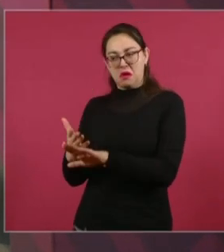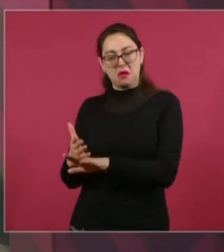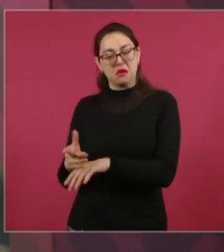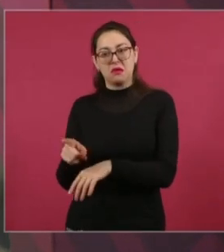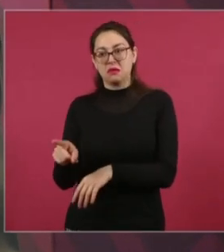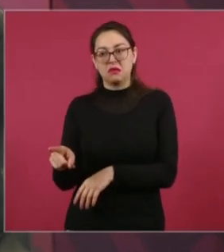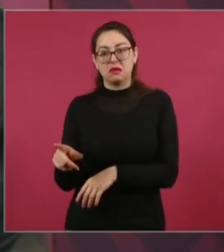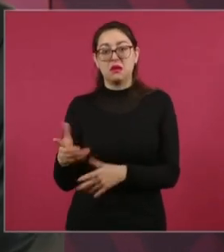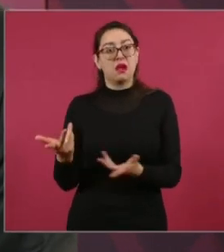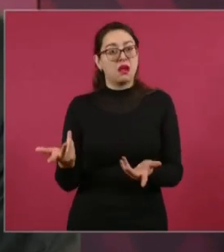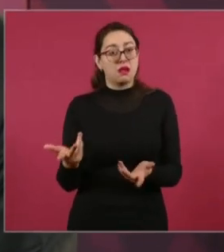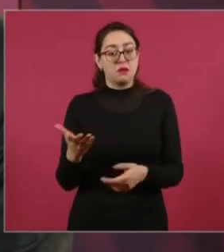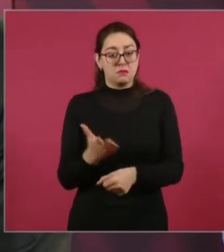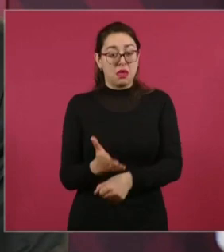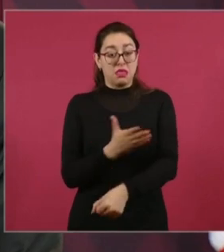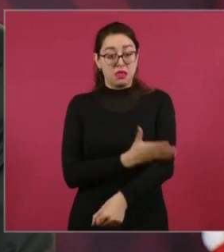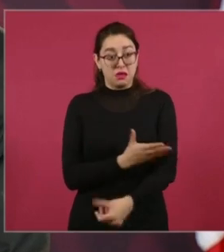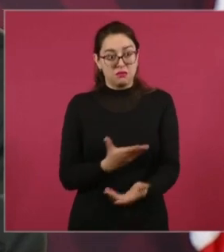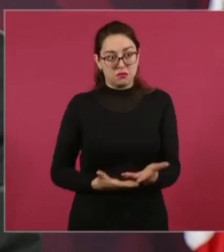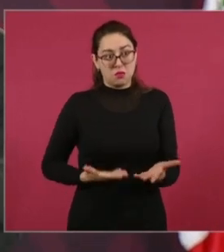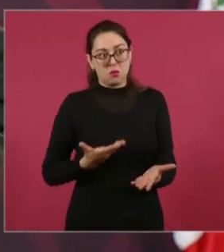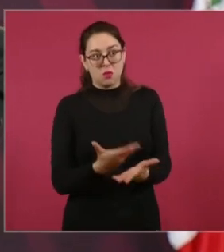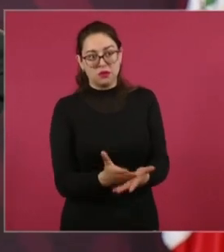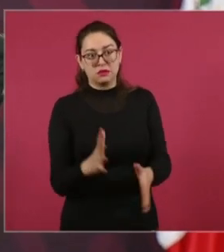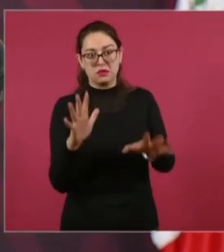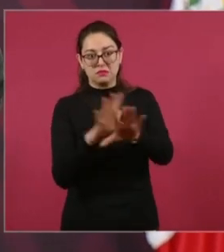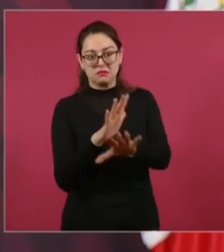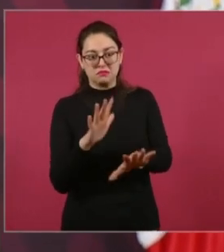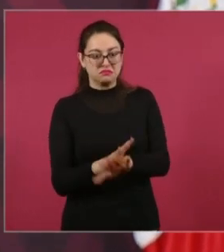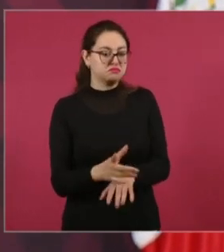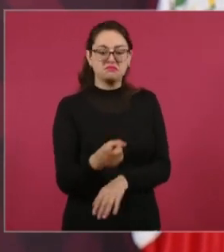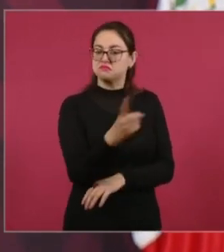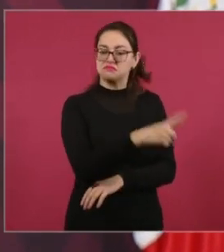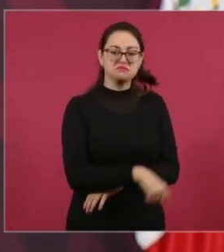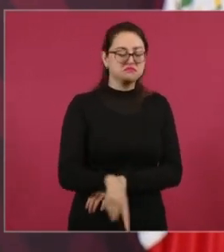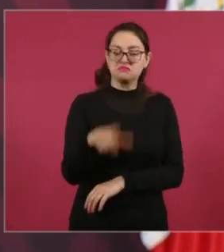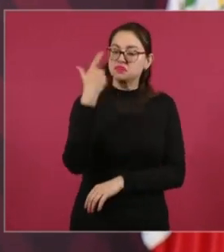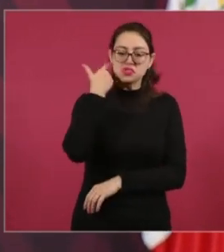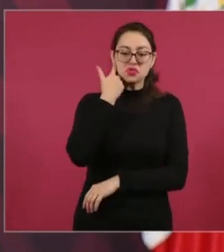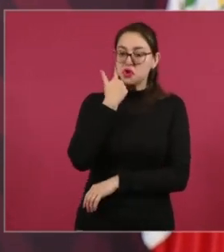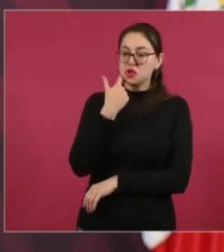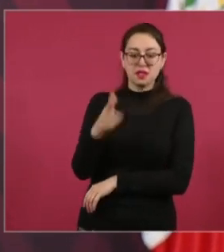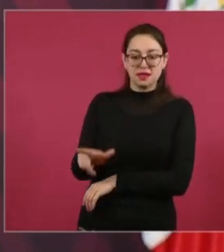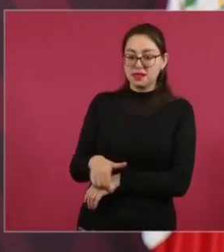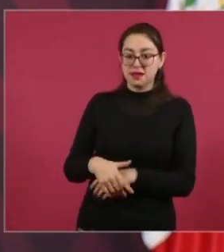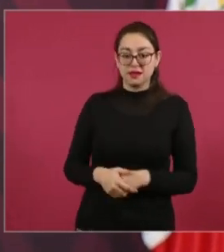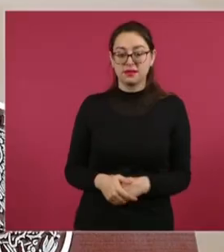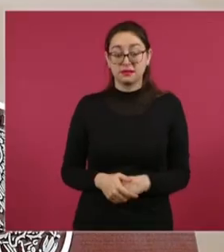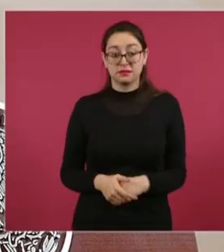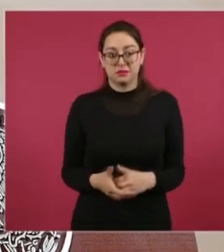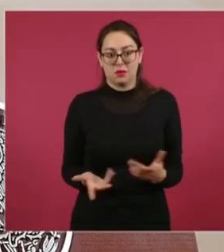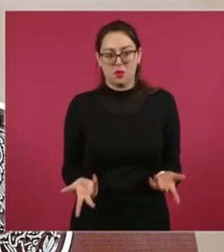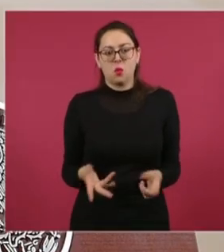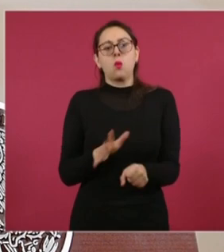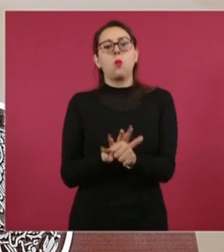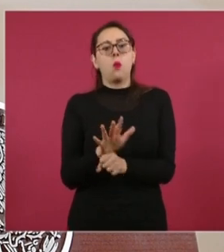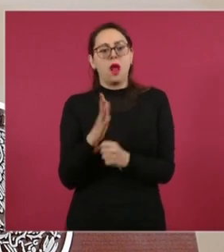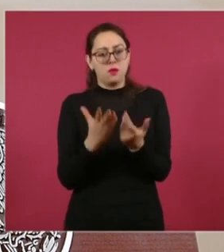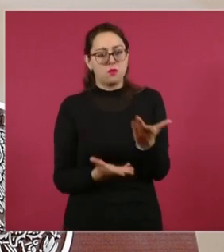en este caso con la propuesta de libertad